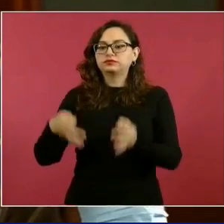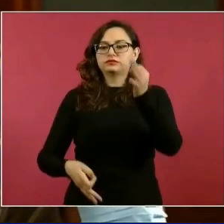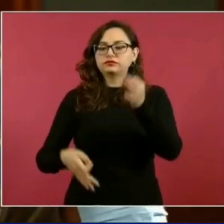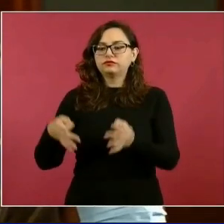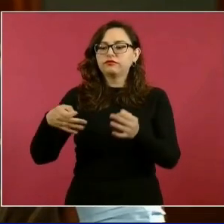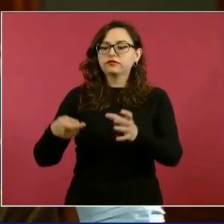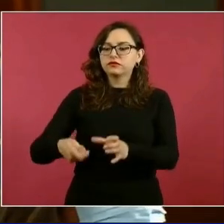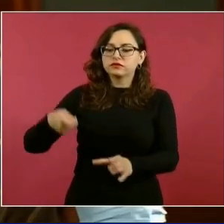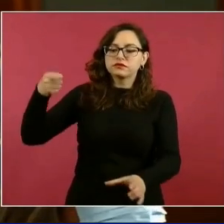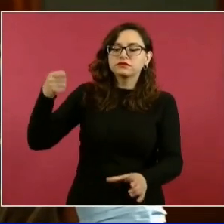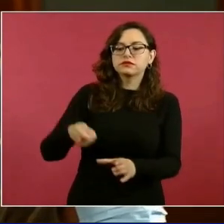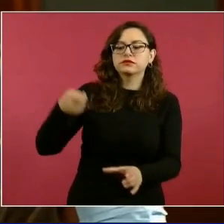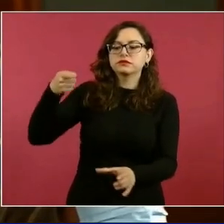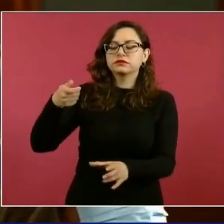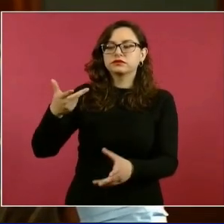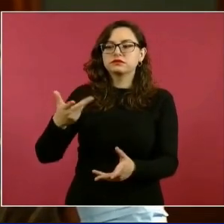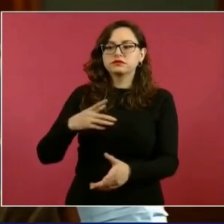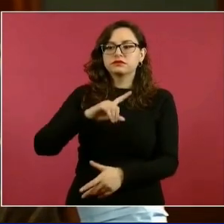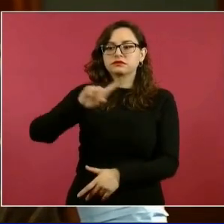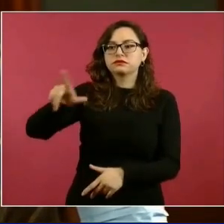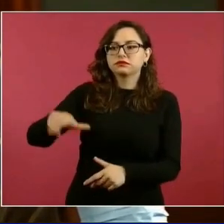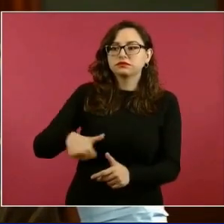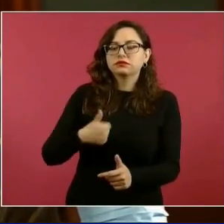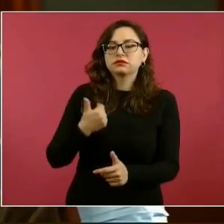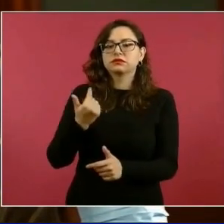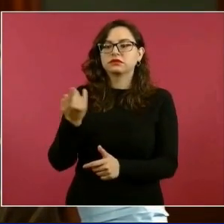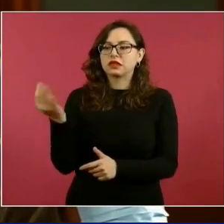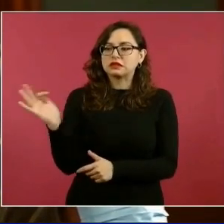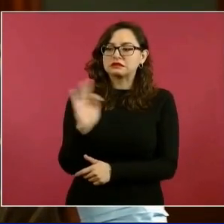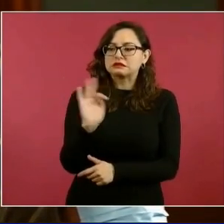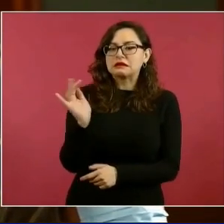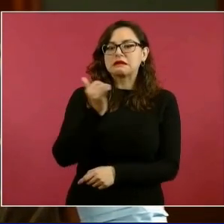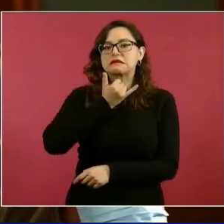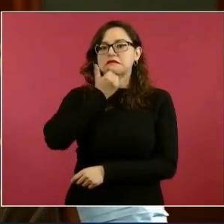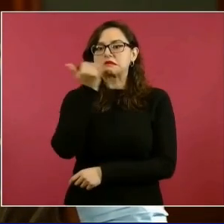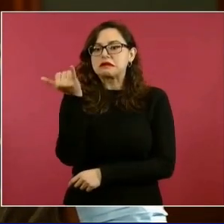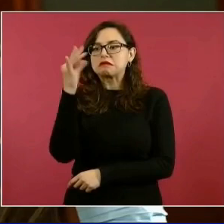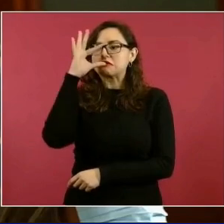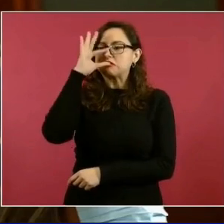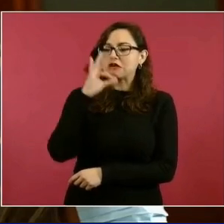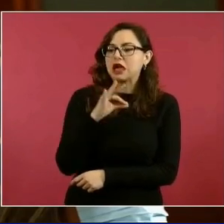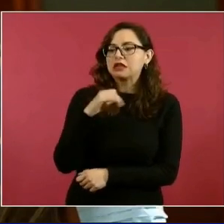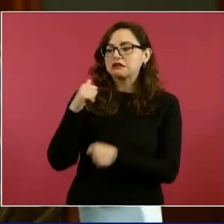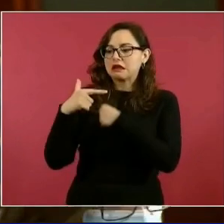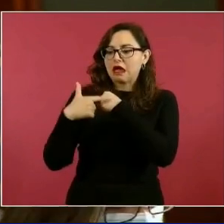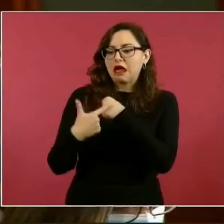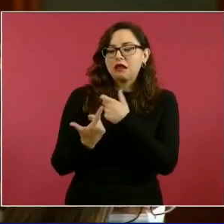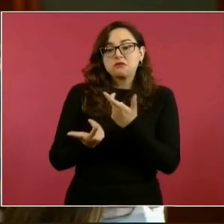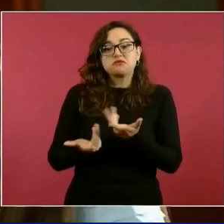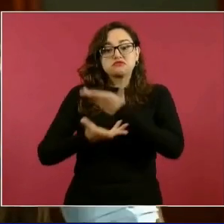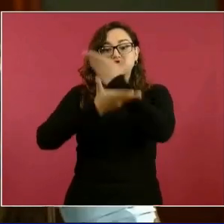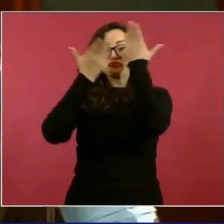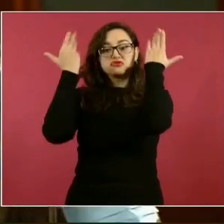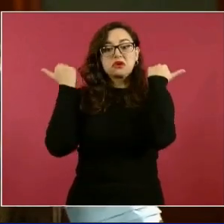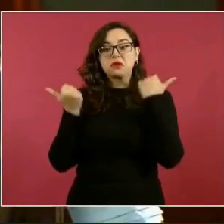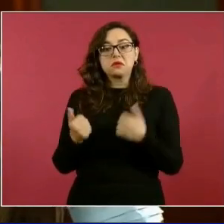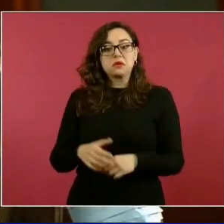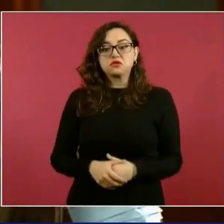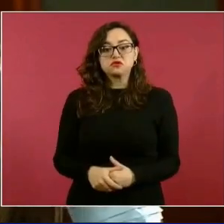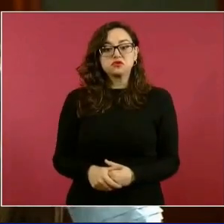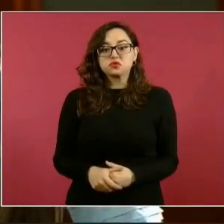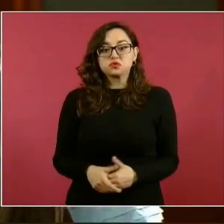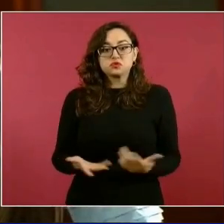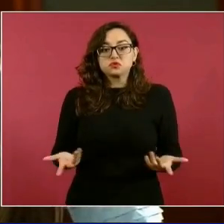colegial, que eso habla pues de la eficiencia o ineficiencia de